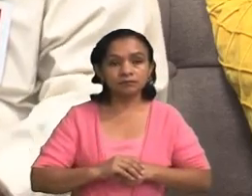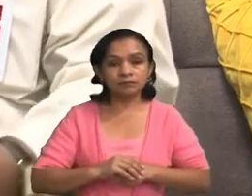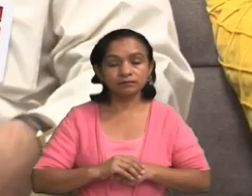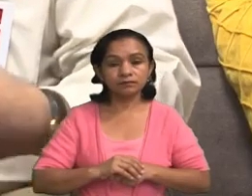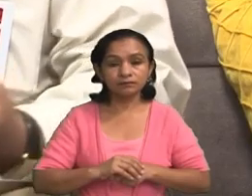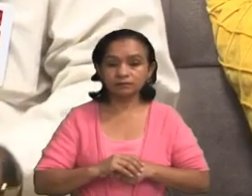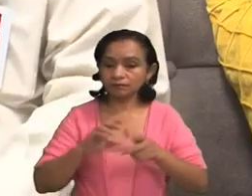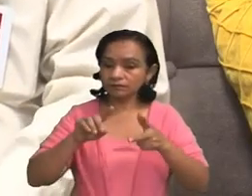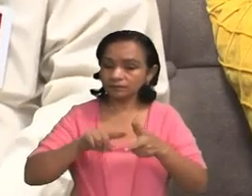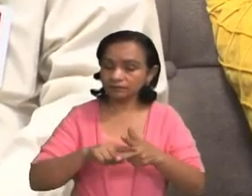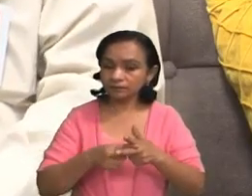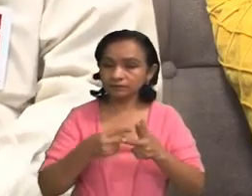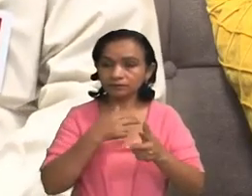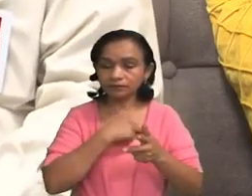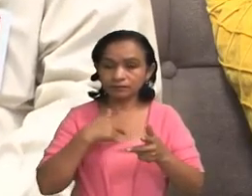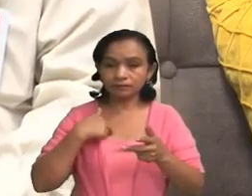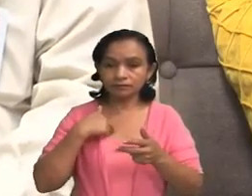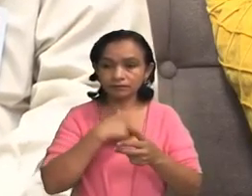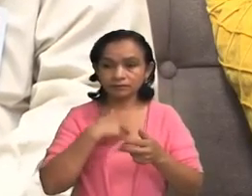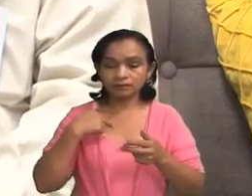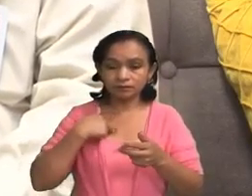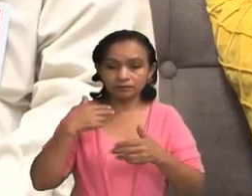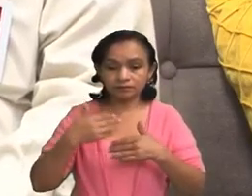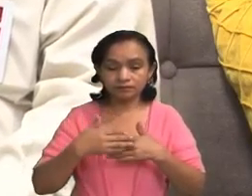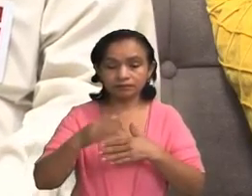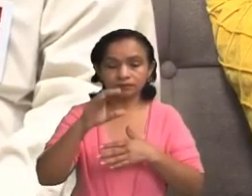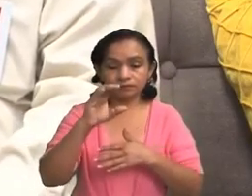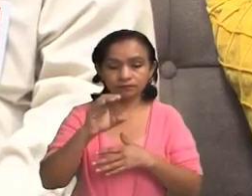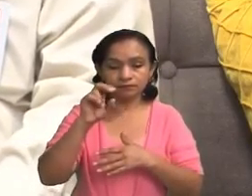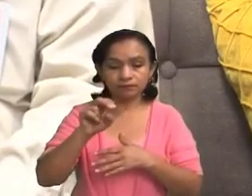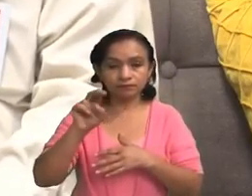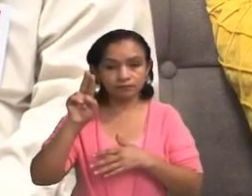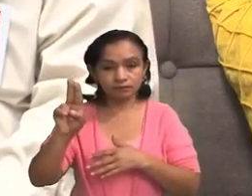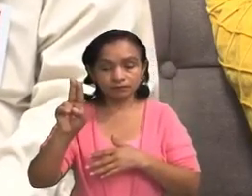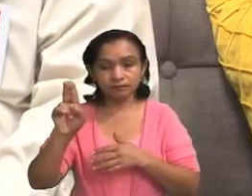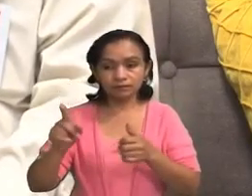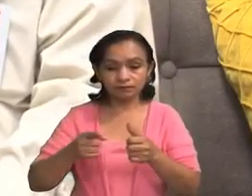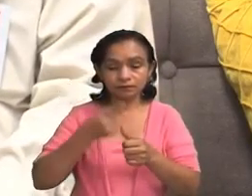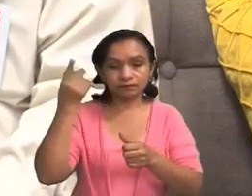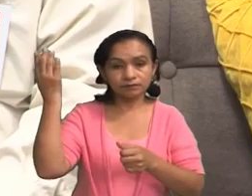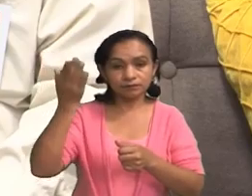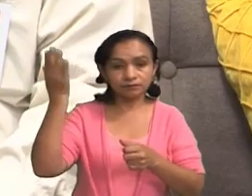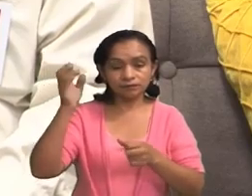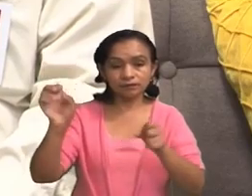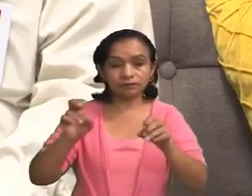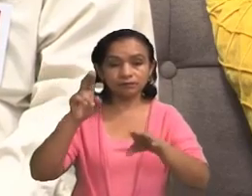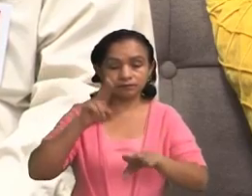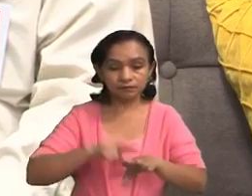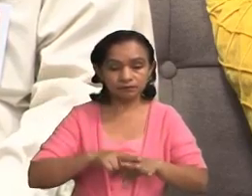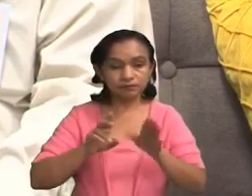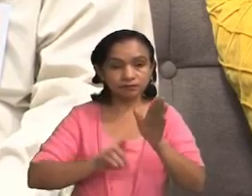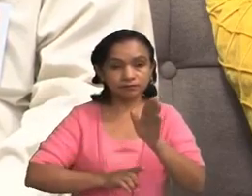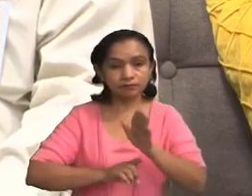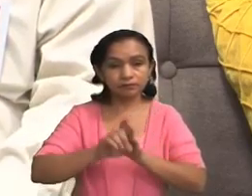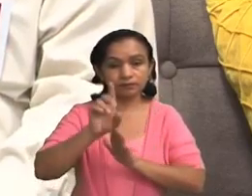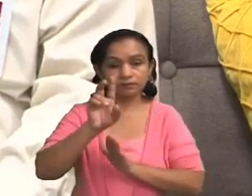y comenzamos a promocionar esto en el CNU y establecimos el primer Congreso Nacional de Desarrollo